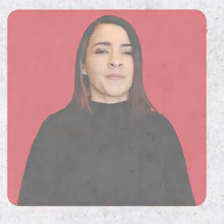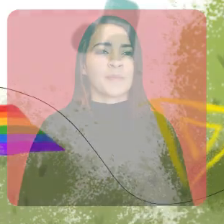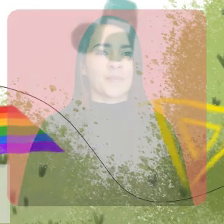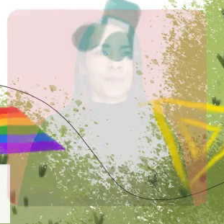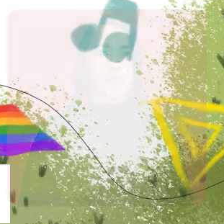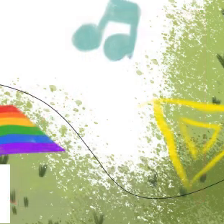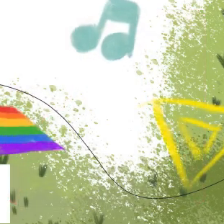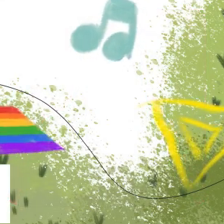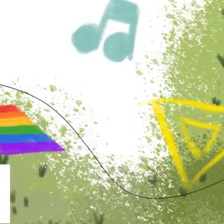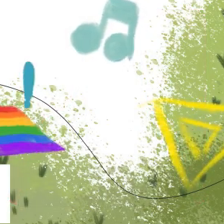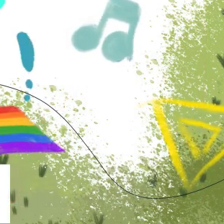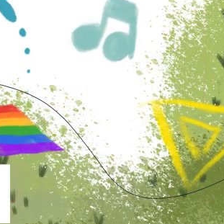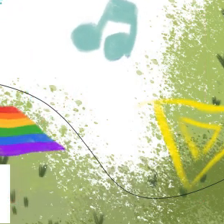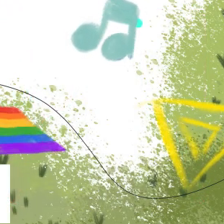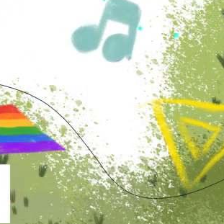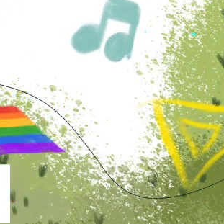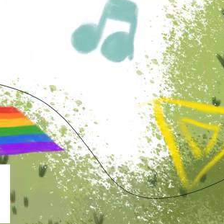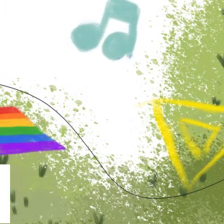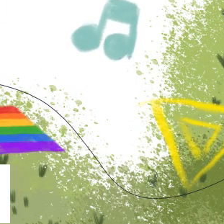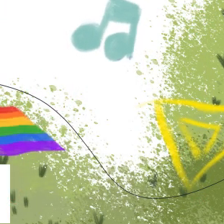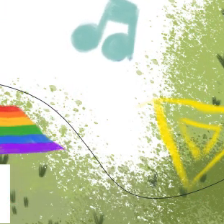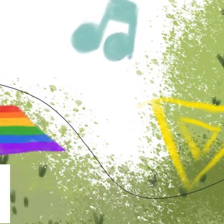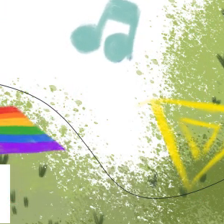en